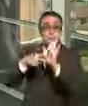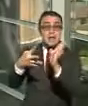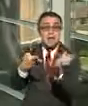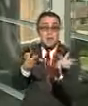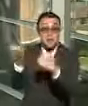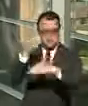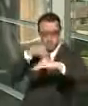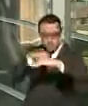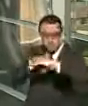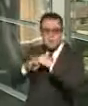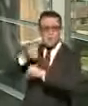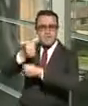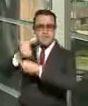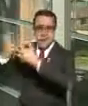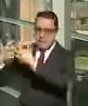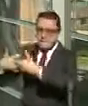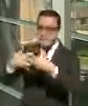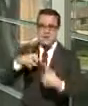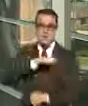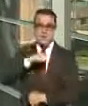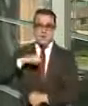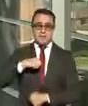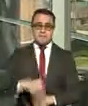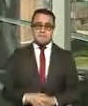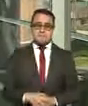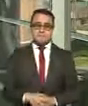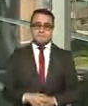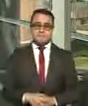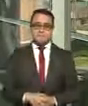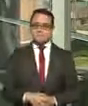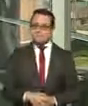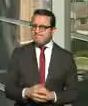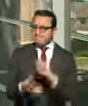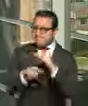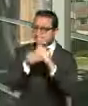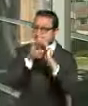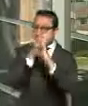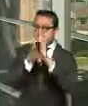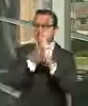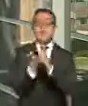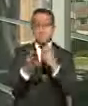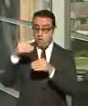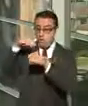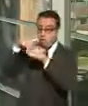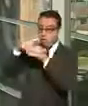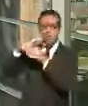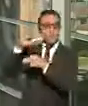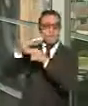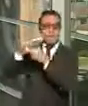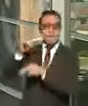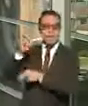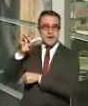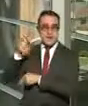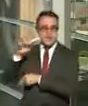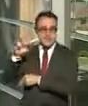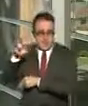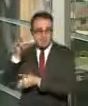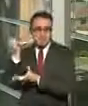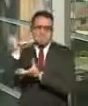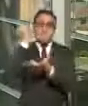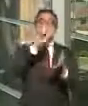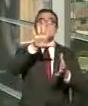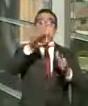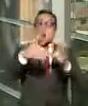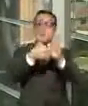12.900 en el sector privado. Adicionalmente, a través del Fondo Emprender, destinamos 5.000 millones de pesos